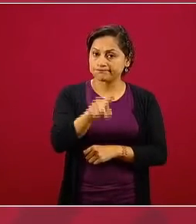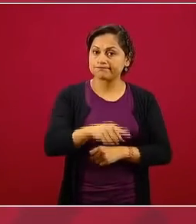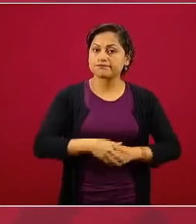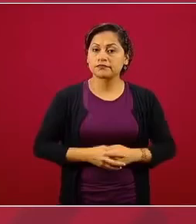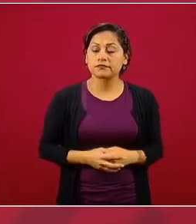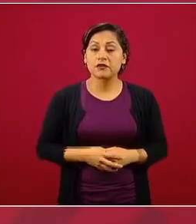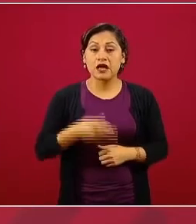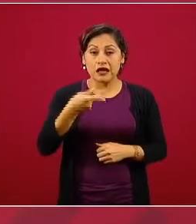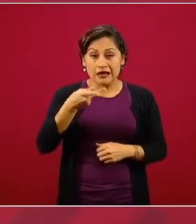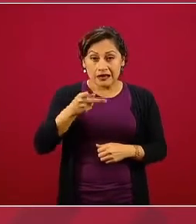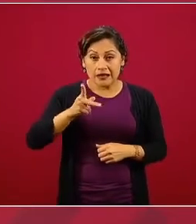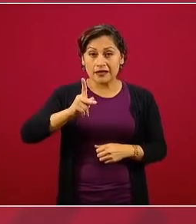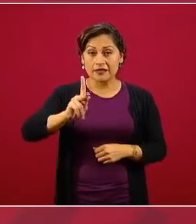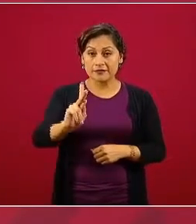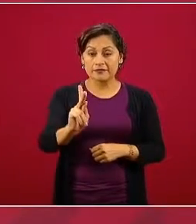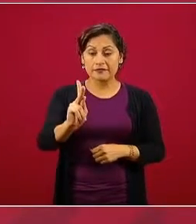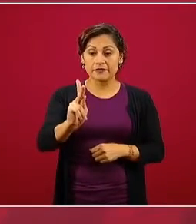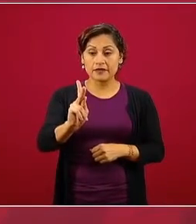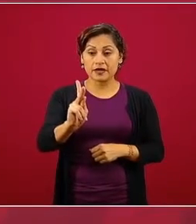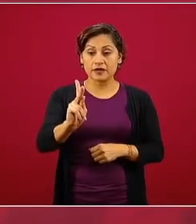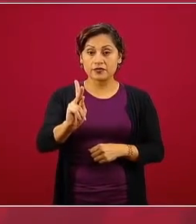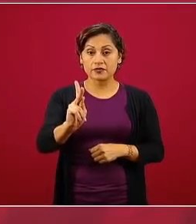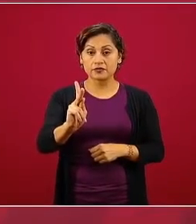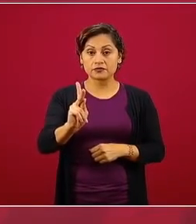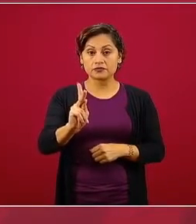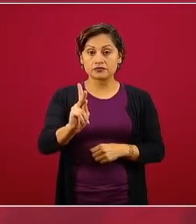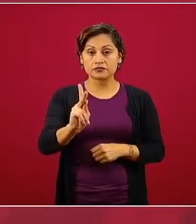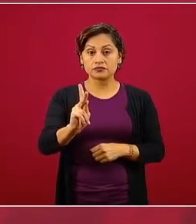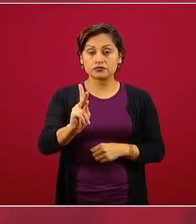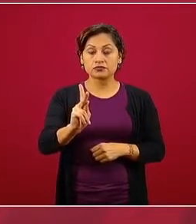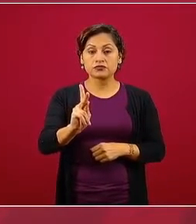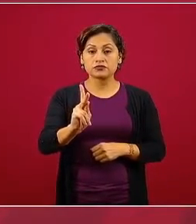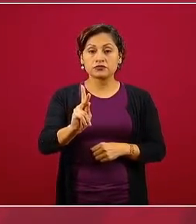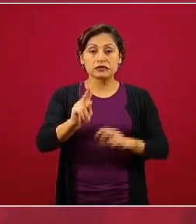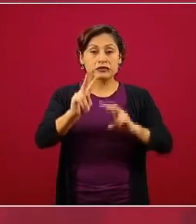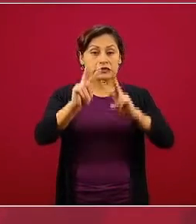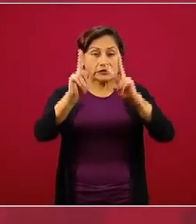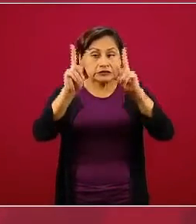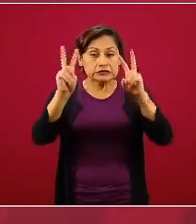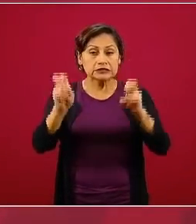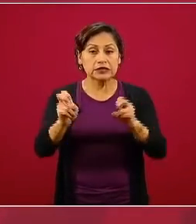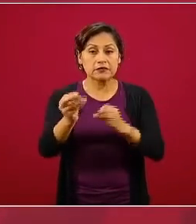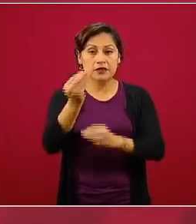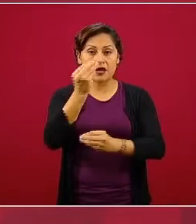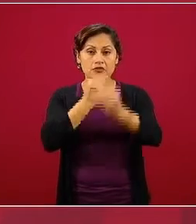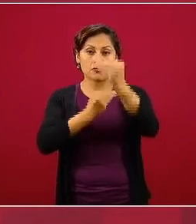Pero la campaña de orientación nutricional va a ir a fondo.